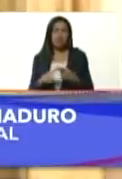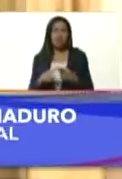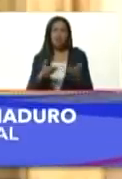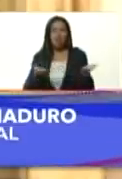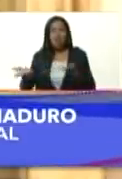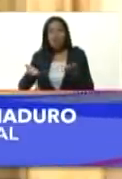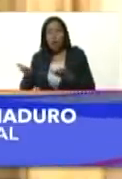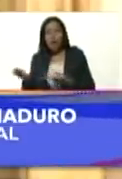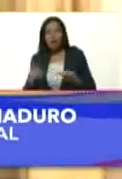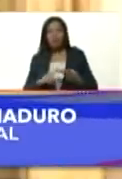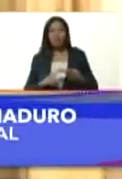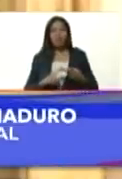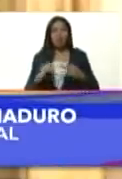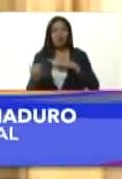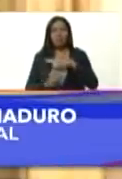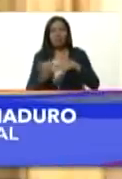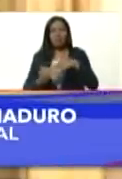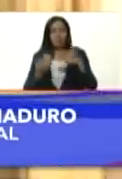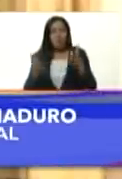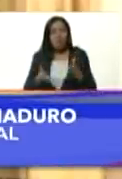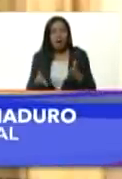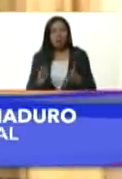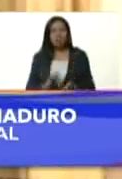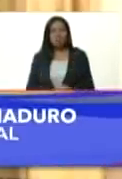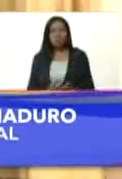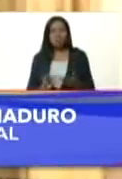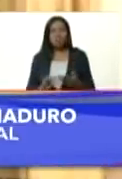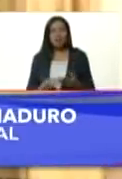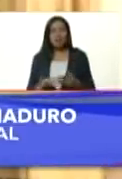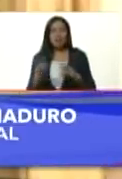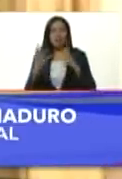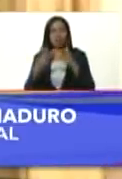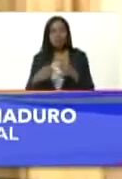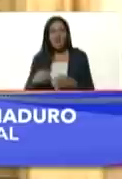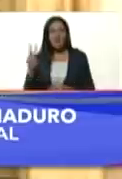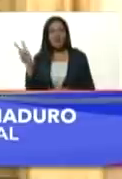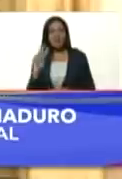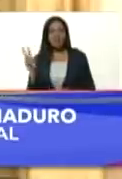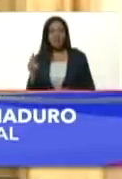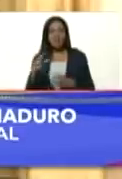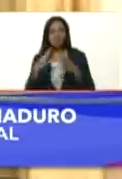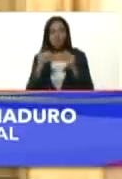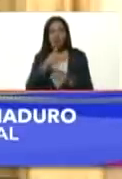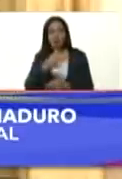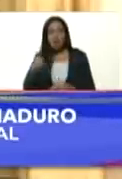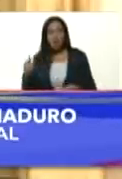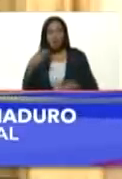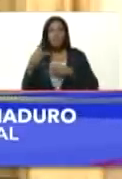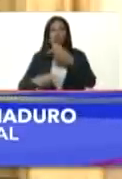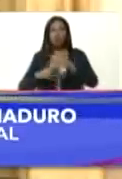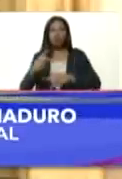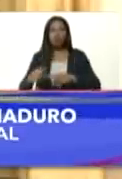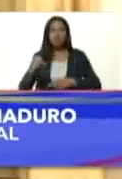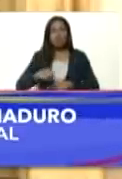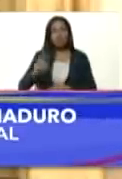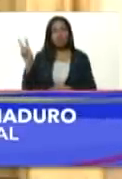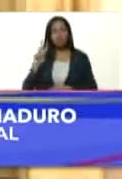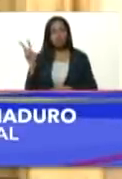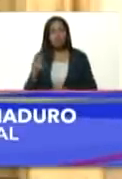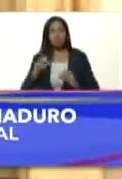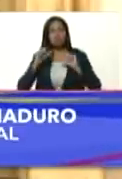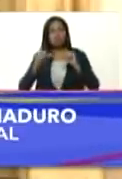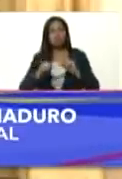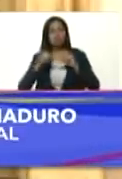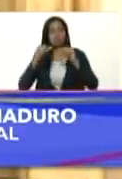logístico, institucional, para que la industria venezolana y todo el aparato productivo venezolano se mantenga en